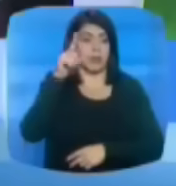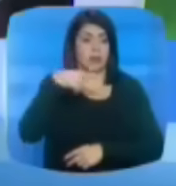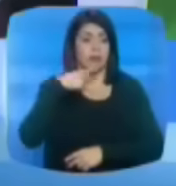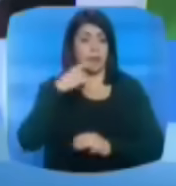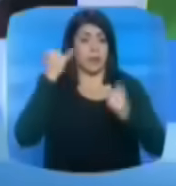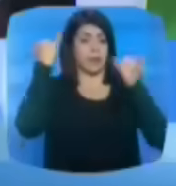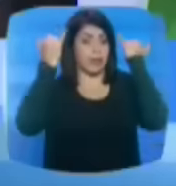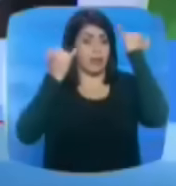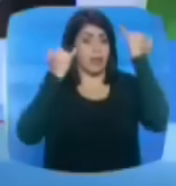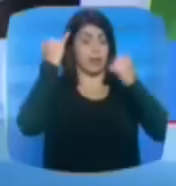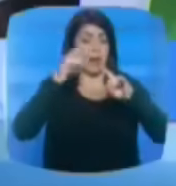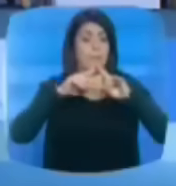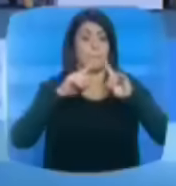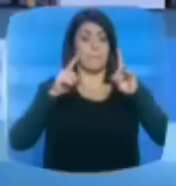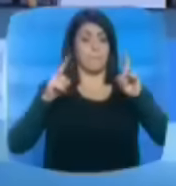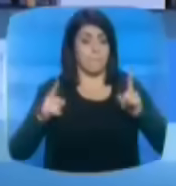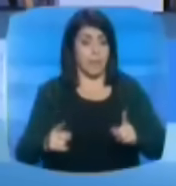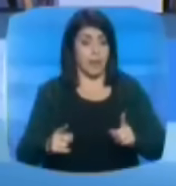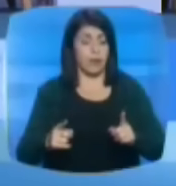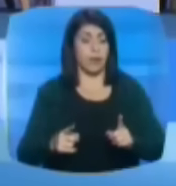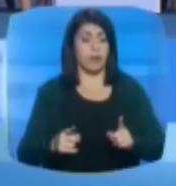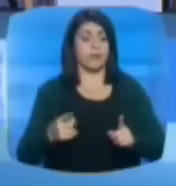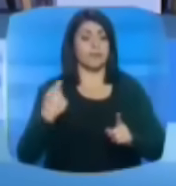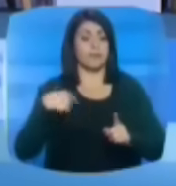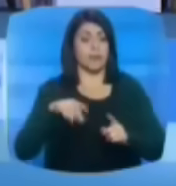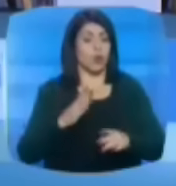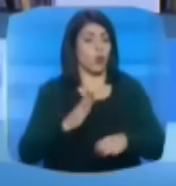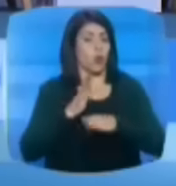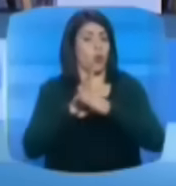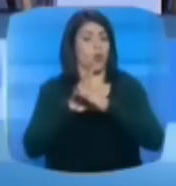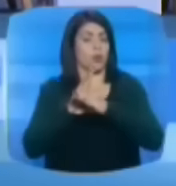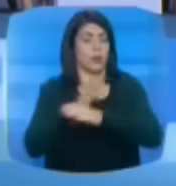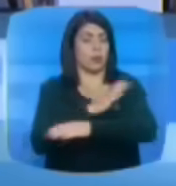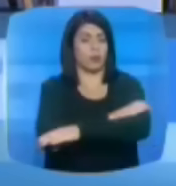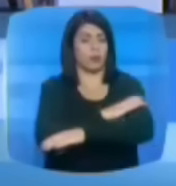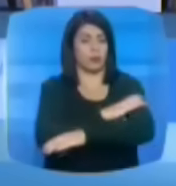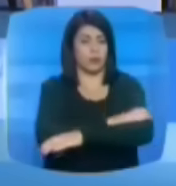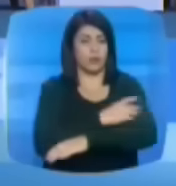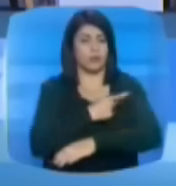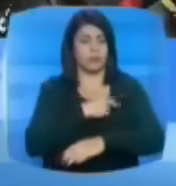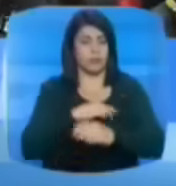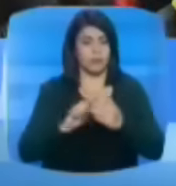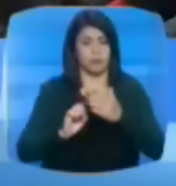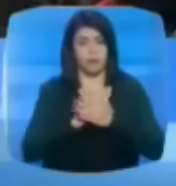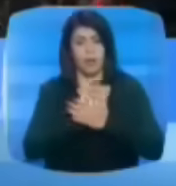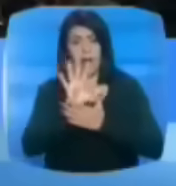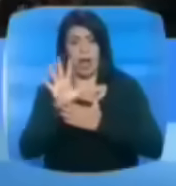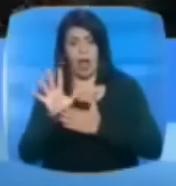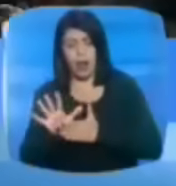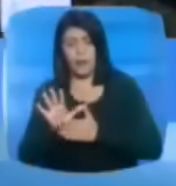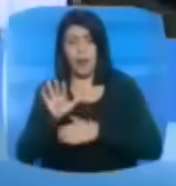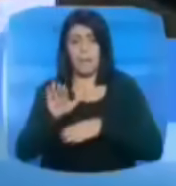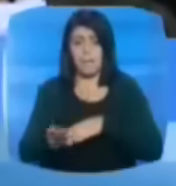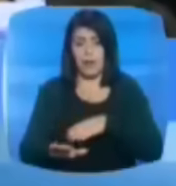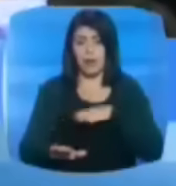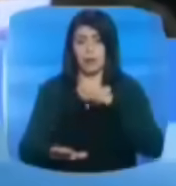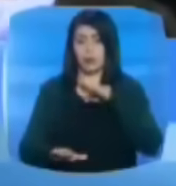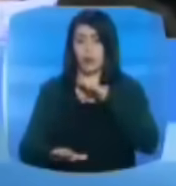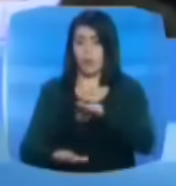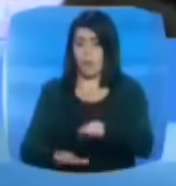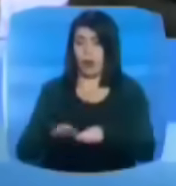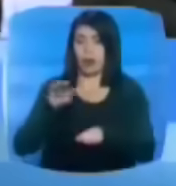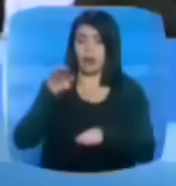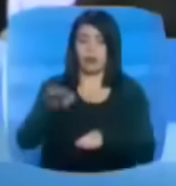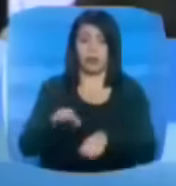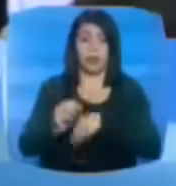esa iniciativa. Pero entonces, de la red antifascista del ALBA, vamos a dar los pasos necesarios